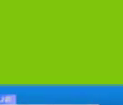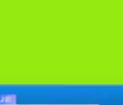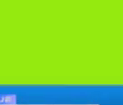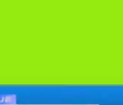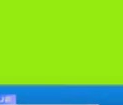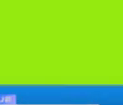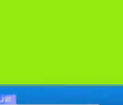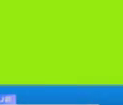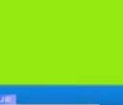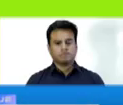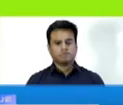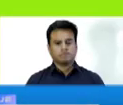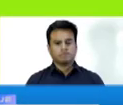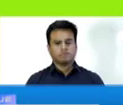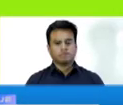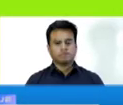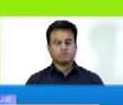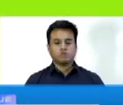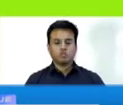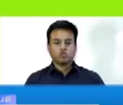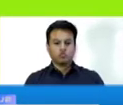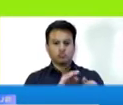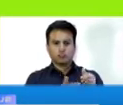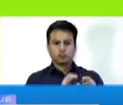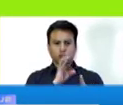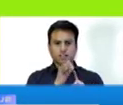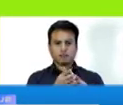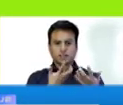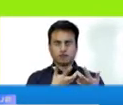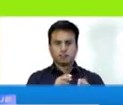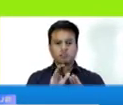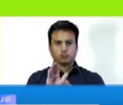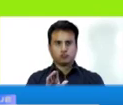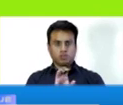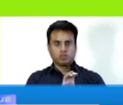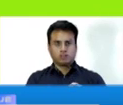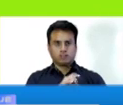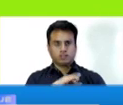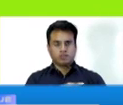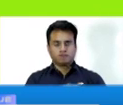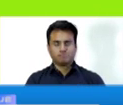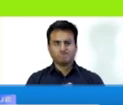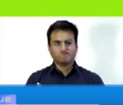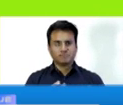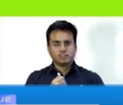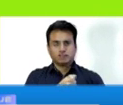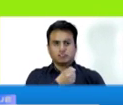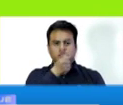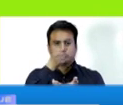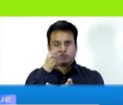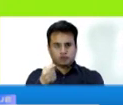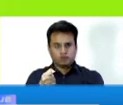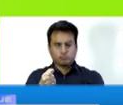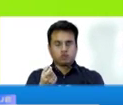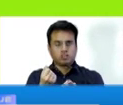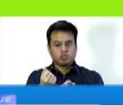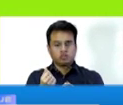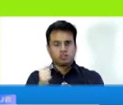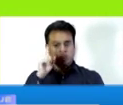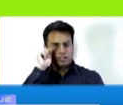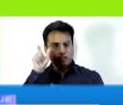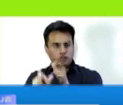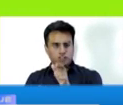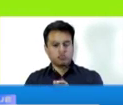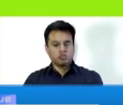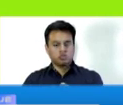Las inscripciones ya están abiertas en el Consejo Nacional de la Cultura. Son cupos limitados. El seminario se dictará desde el